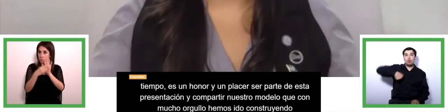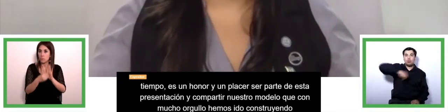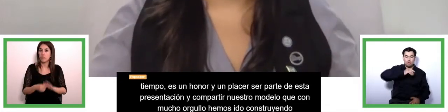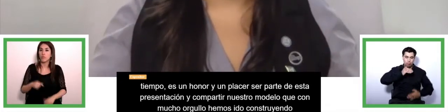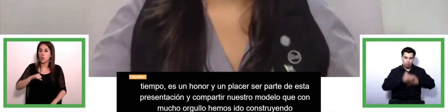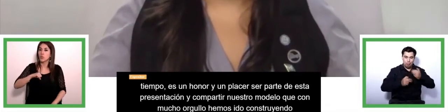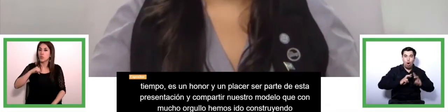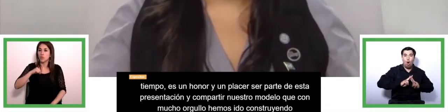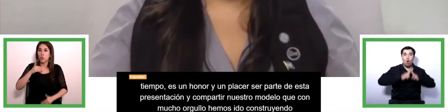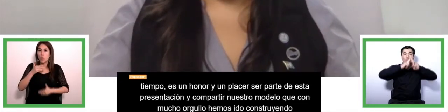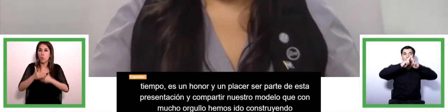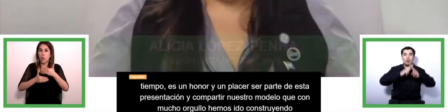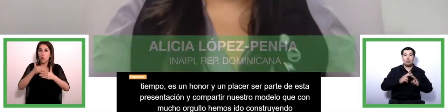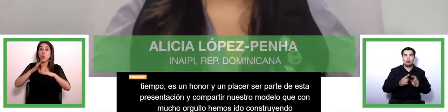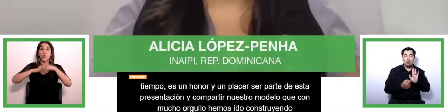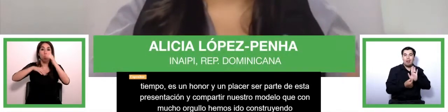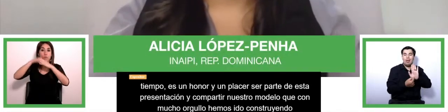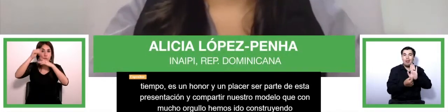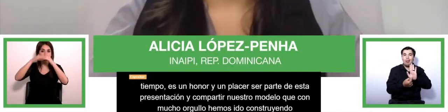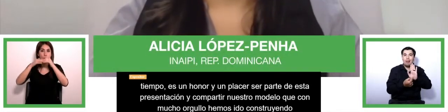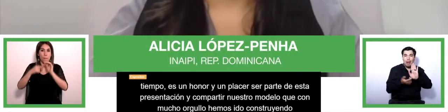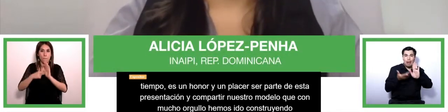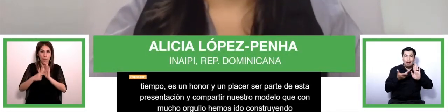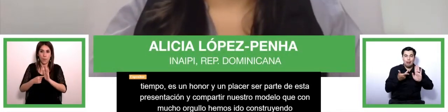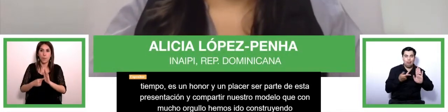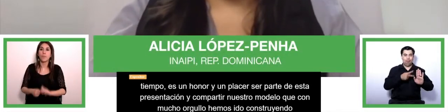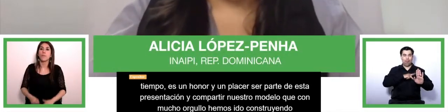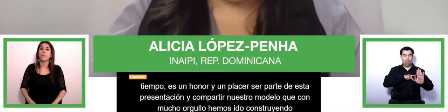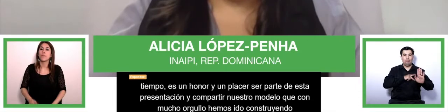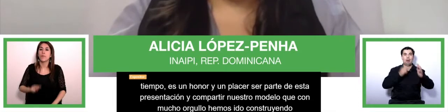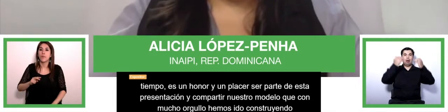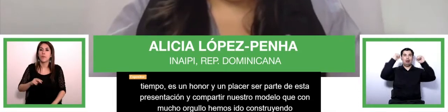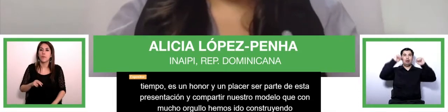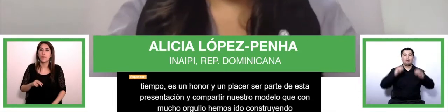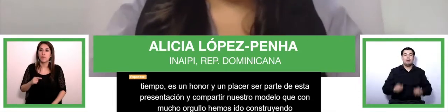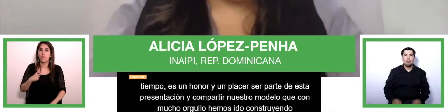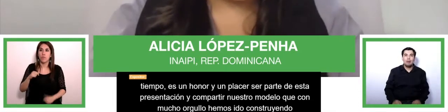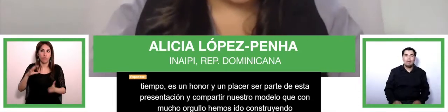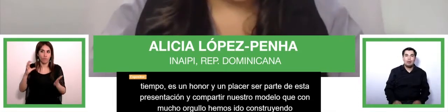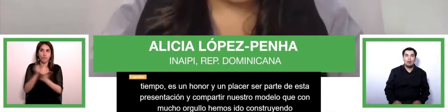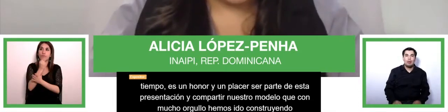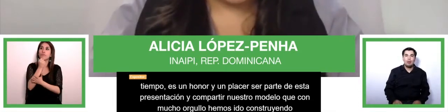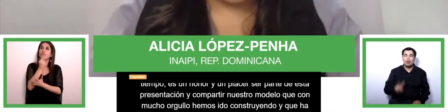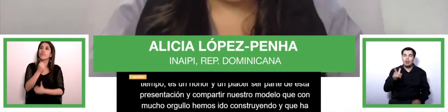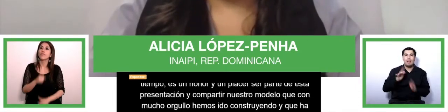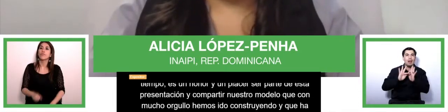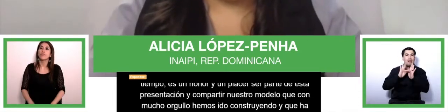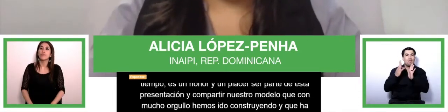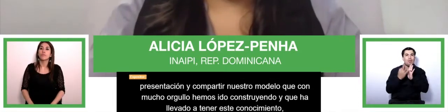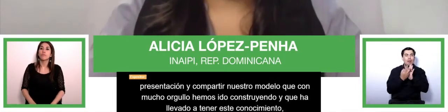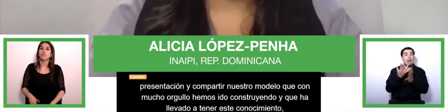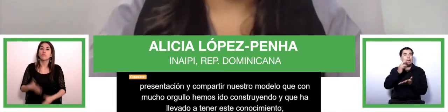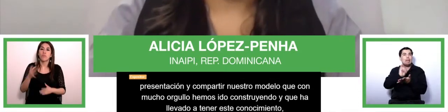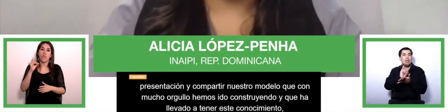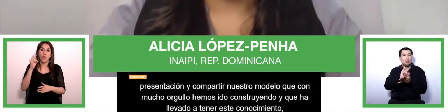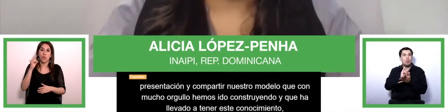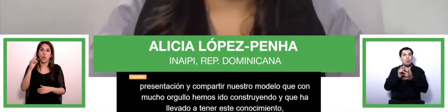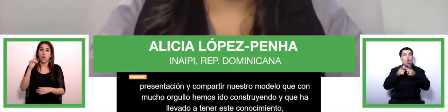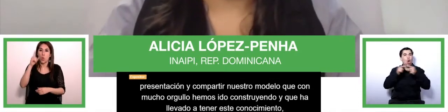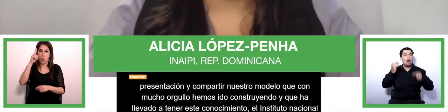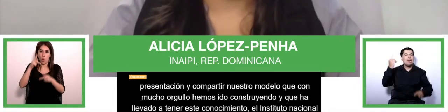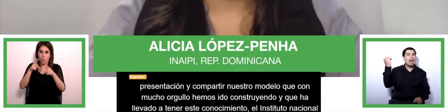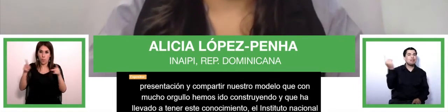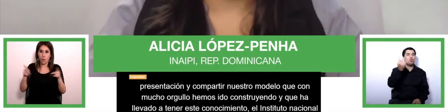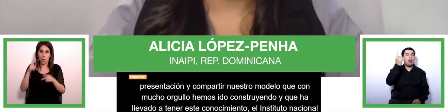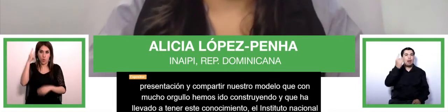nos ha llevado a tener este reconocimiento. El INAIPI, el Instituto